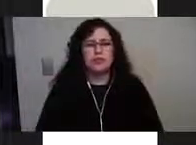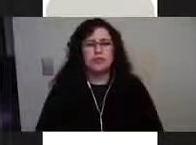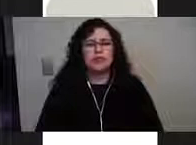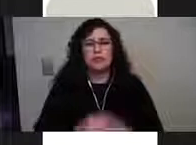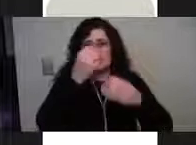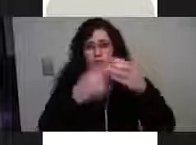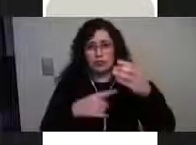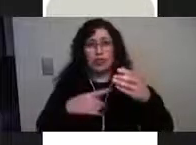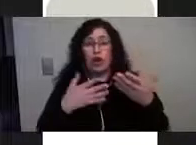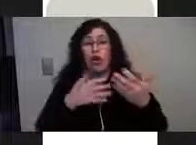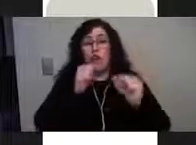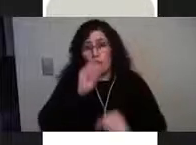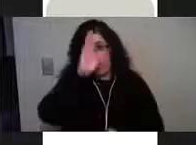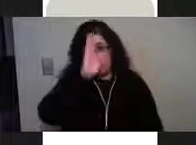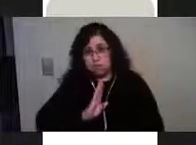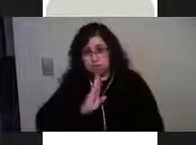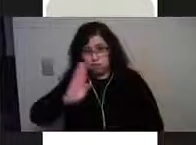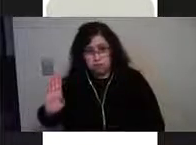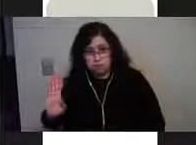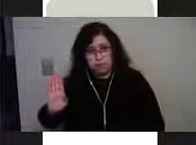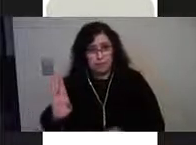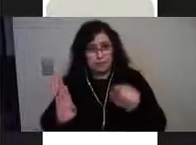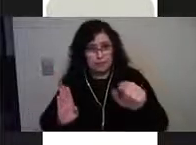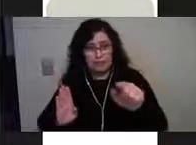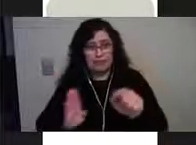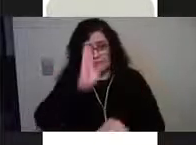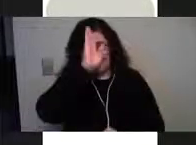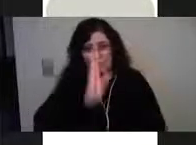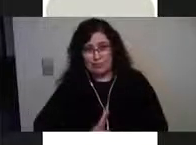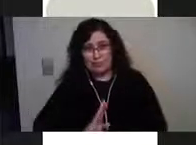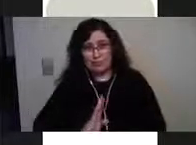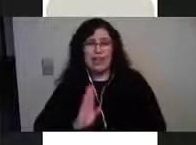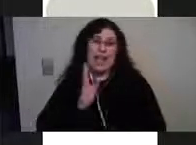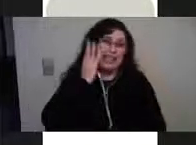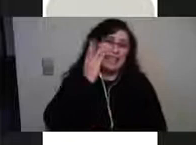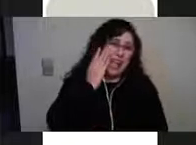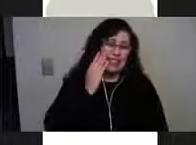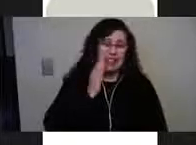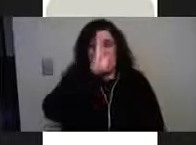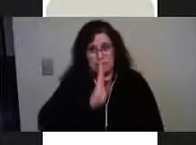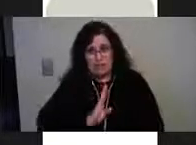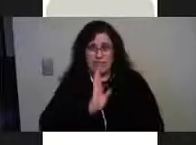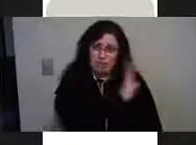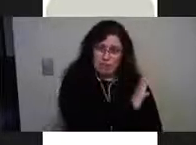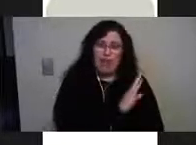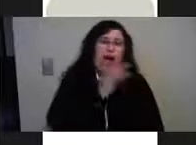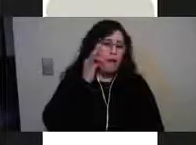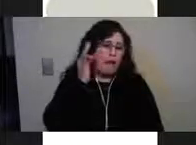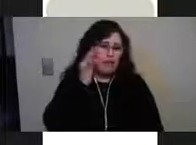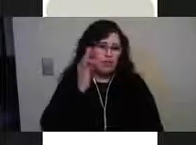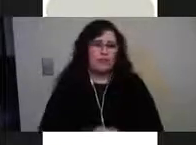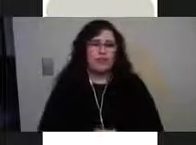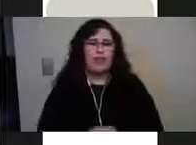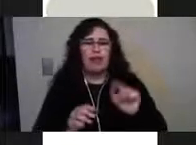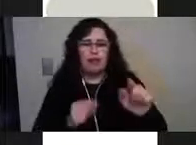una hemiplegia, como aparece en este monito pintado, mitad de color celeste y mitad de color amarillo, ¿ya? Como estos